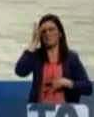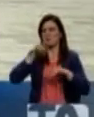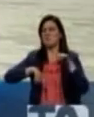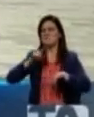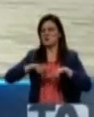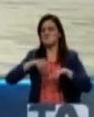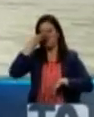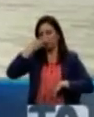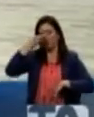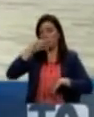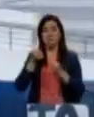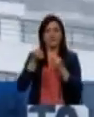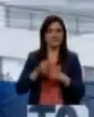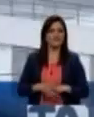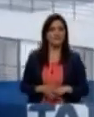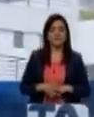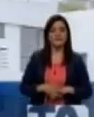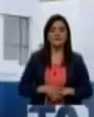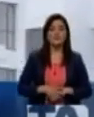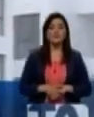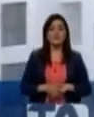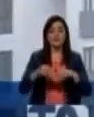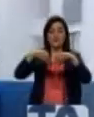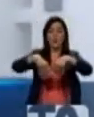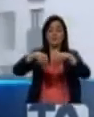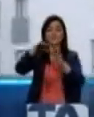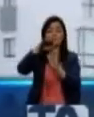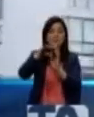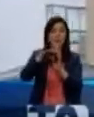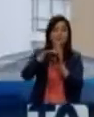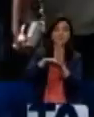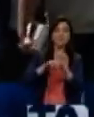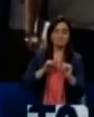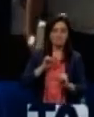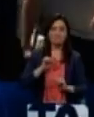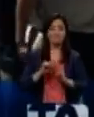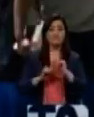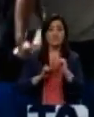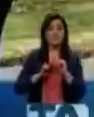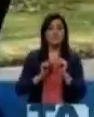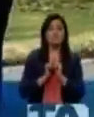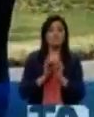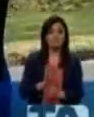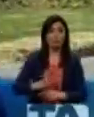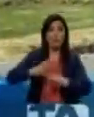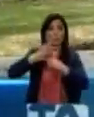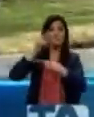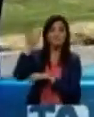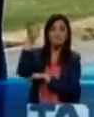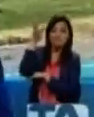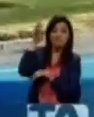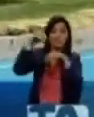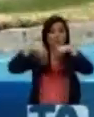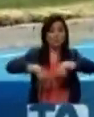enfermado, les ha dado gripes fuertes, en verdad. Las precipitaciones disminuirán poco a poco. Sin embargo, para protegerse del sol o la